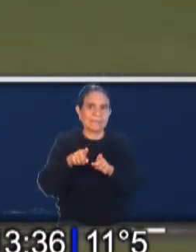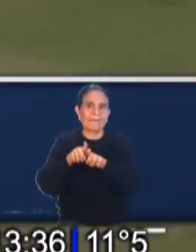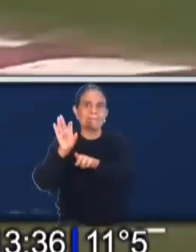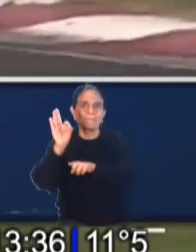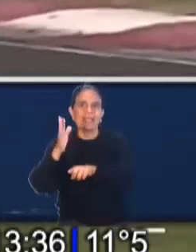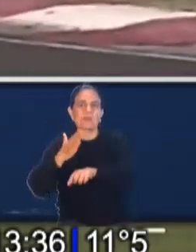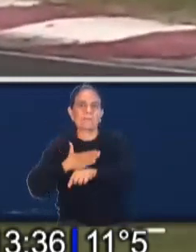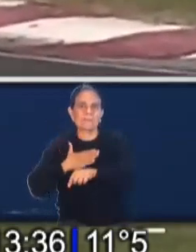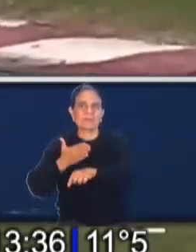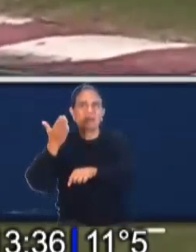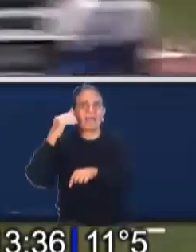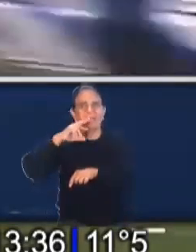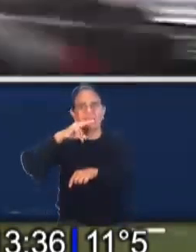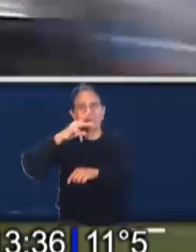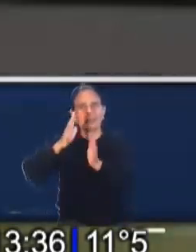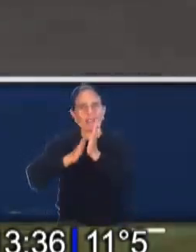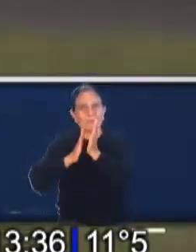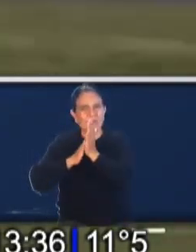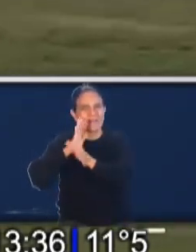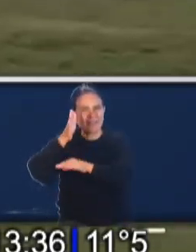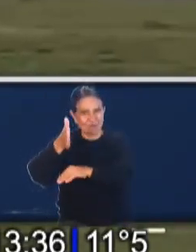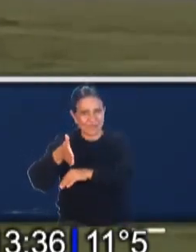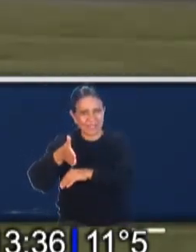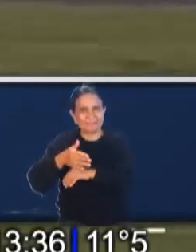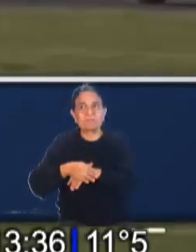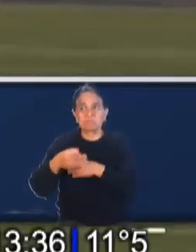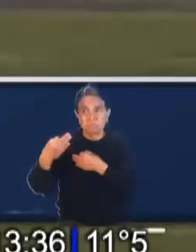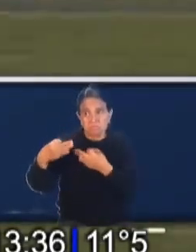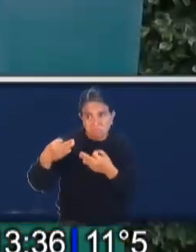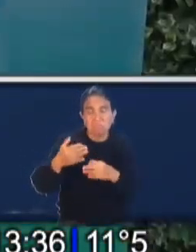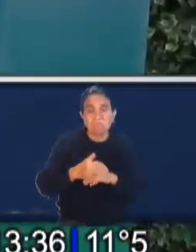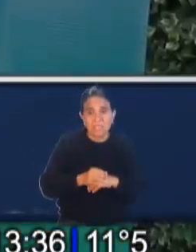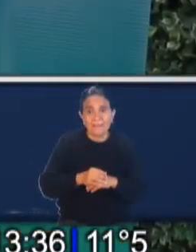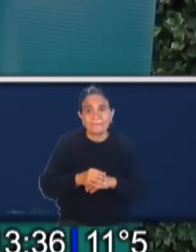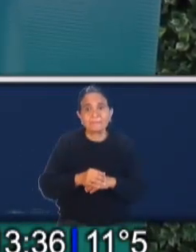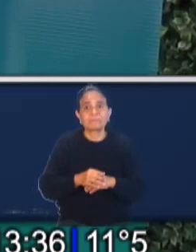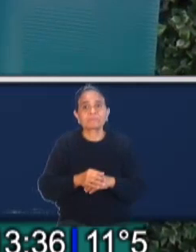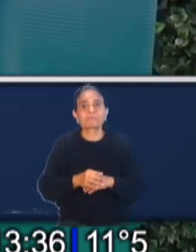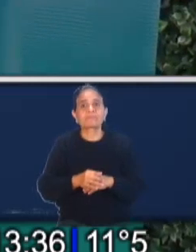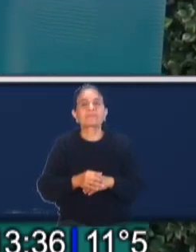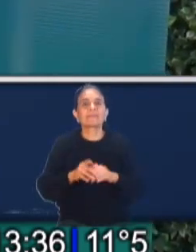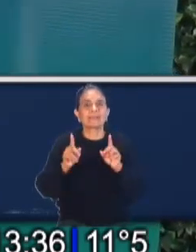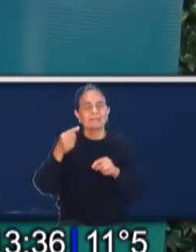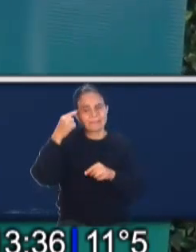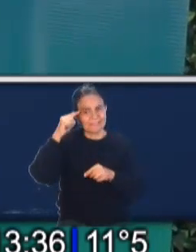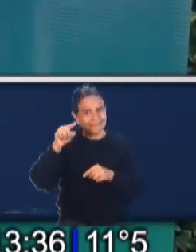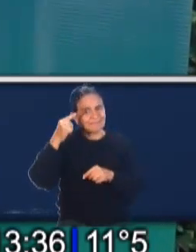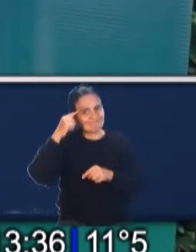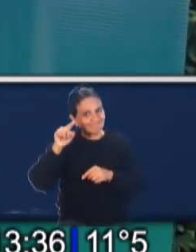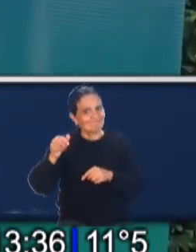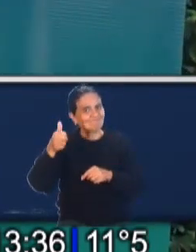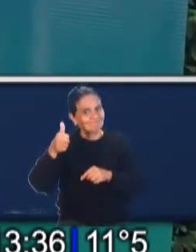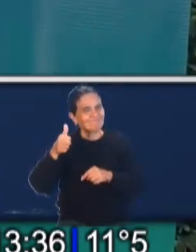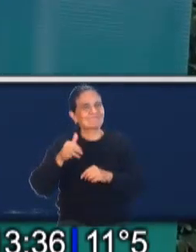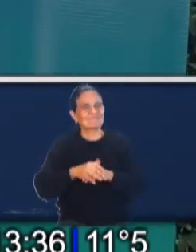hacer una prueba en La Plata unas semanas previas a esta carrera, en la cual anduvo bastante bien, así que también con la expectativa de eso.